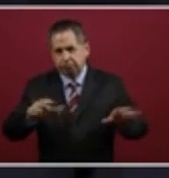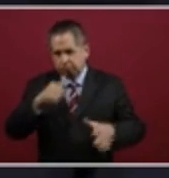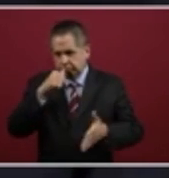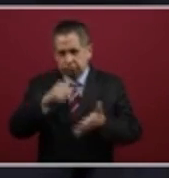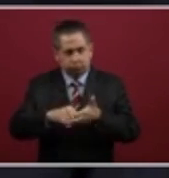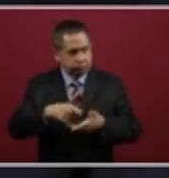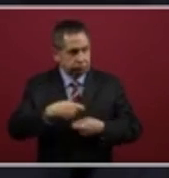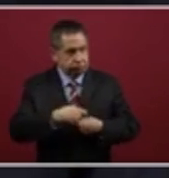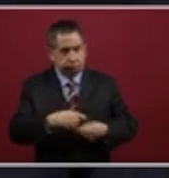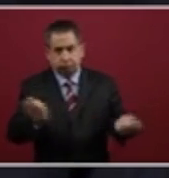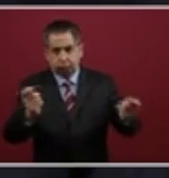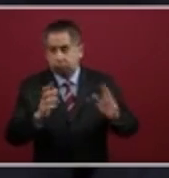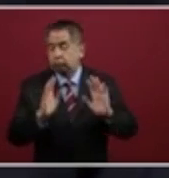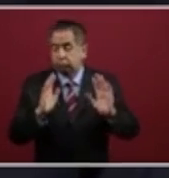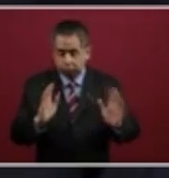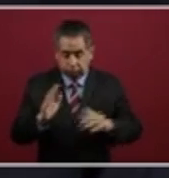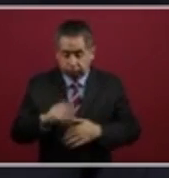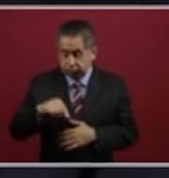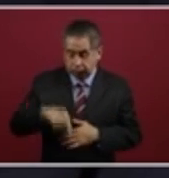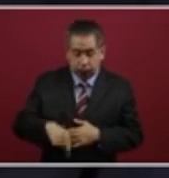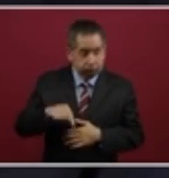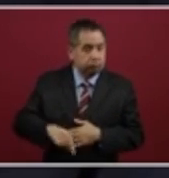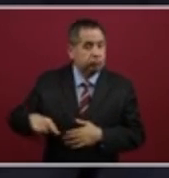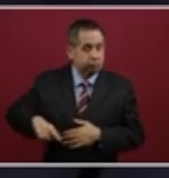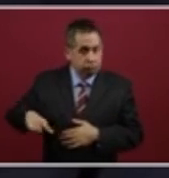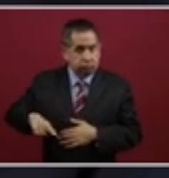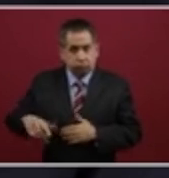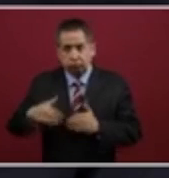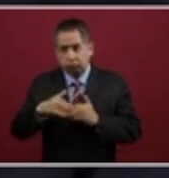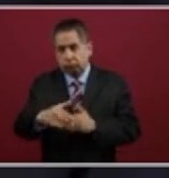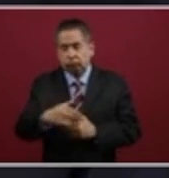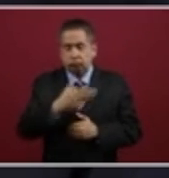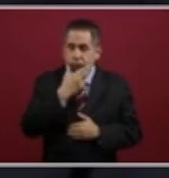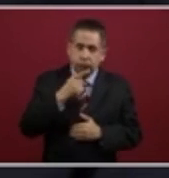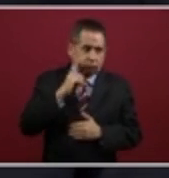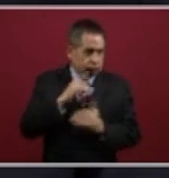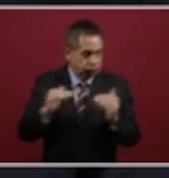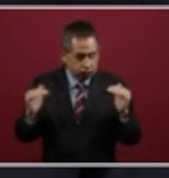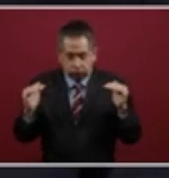Ya en este gobierno nuevo, de mujeres, de hombres